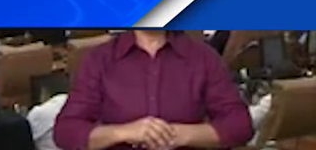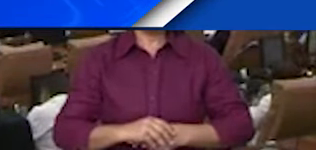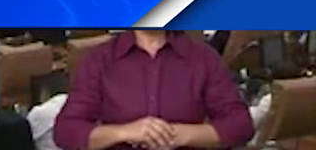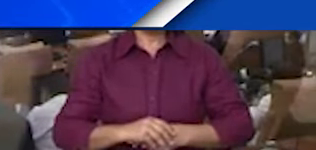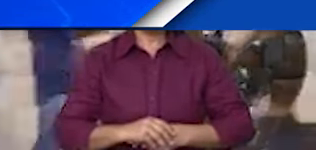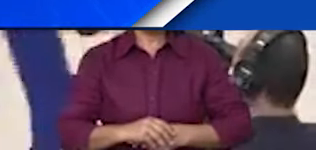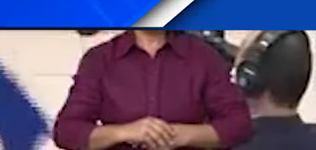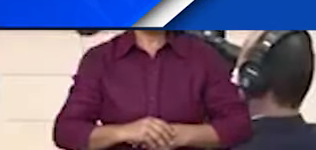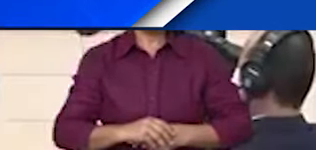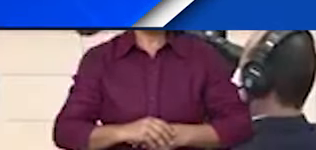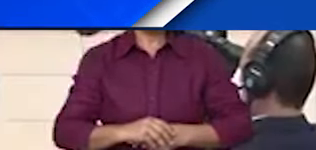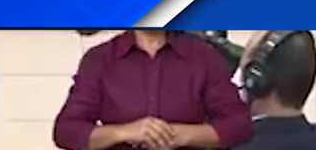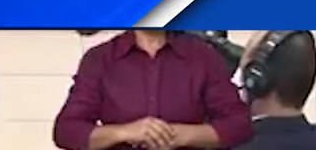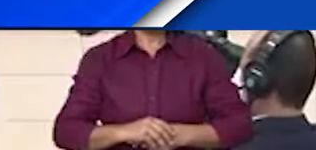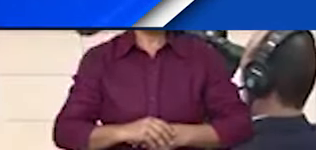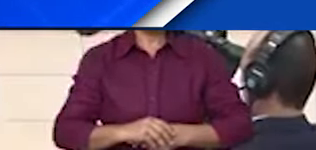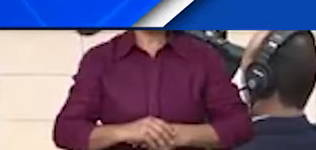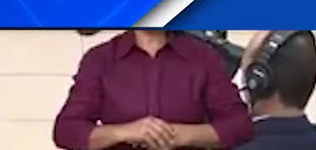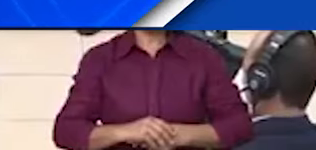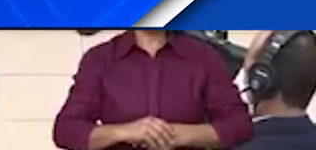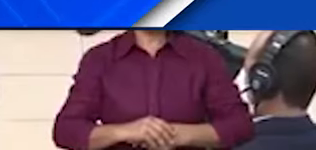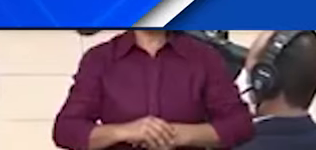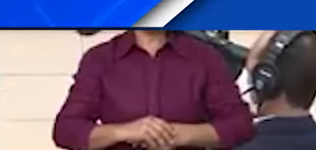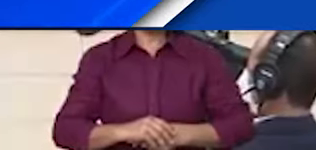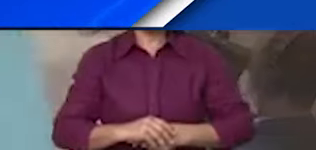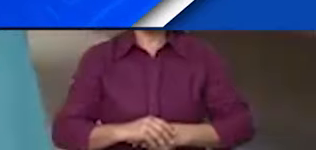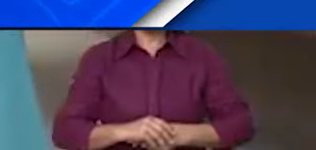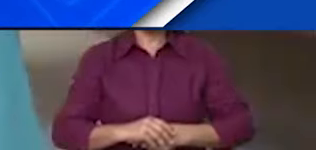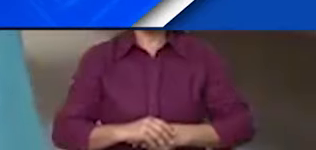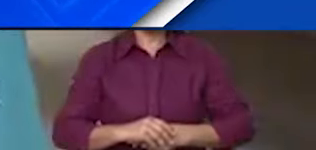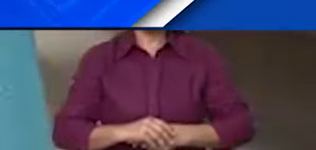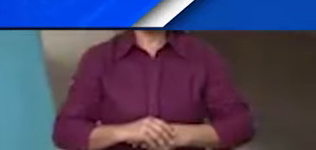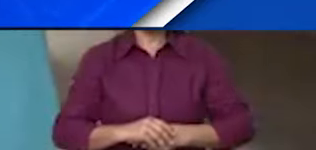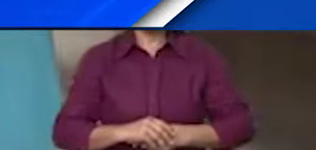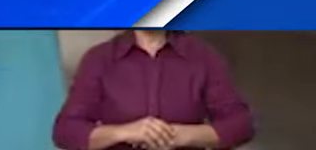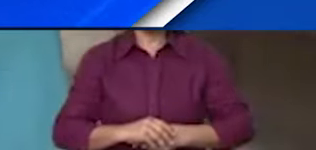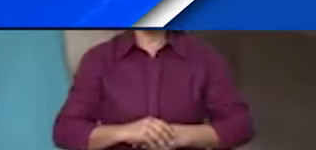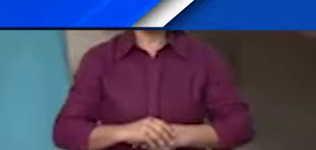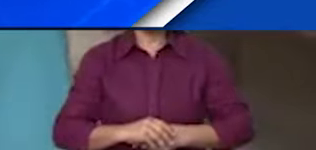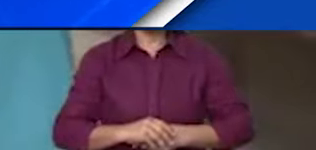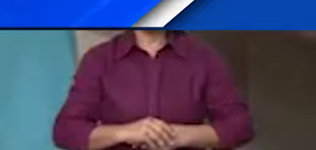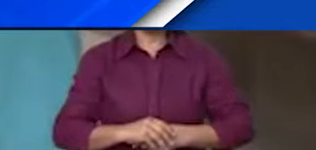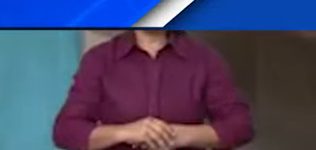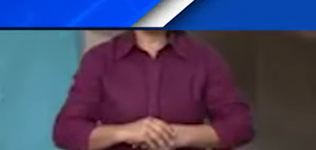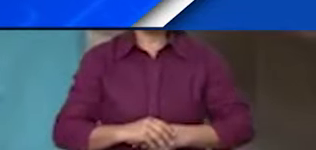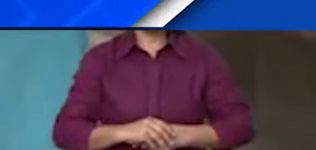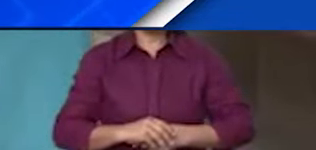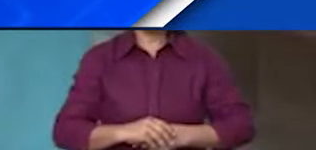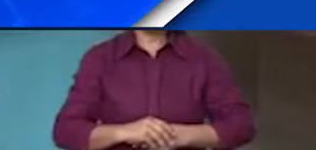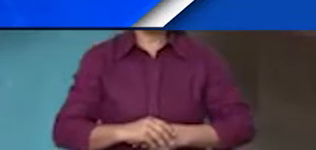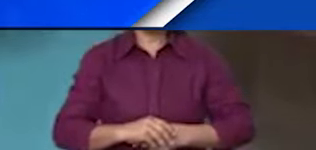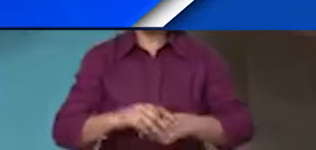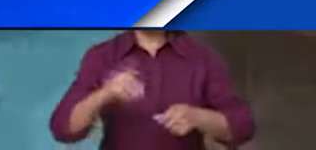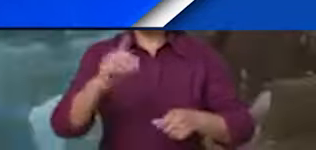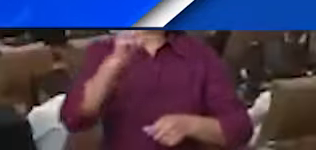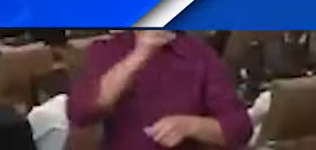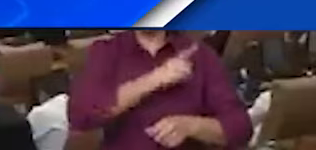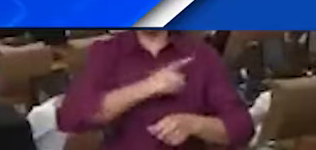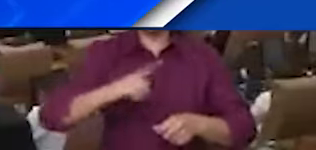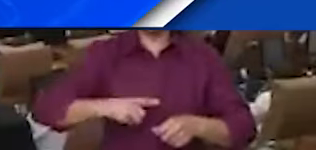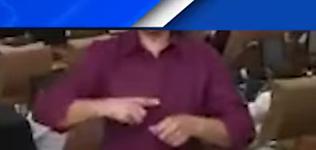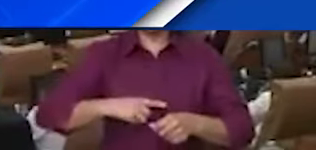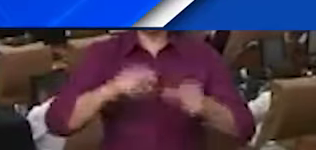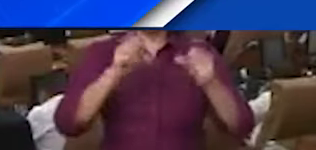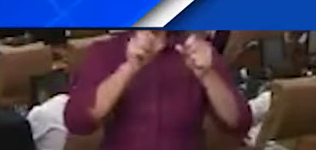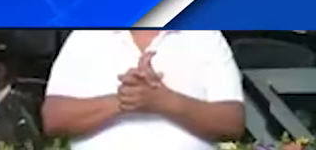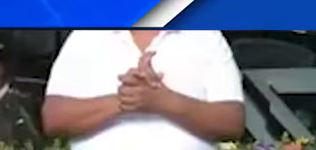escaños, al igual que el Partido Liberal Independiente, PLI. En tanto, la Alianza por la República, APRE y ATAMA, tienen un